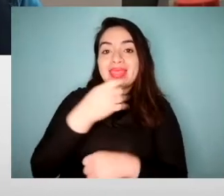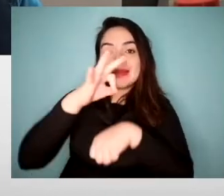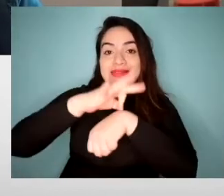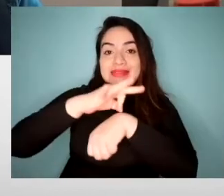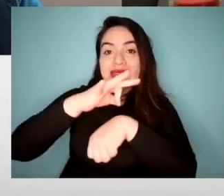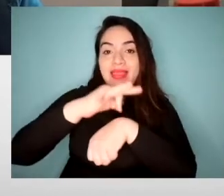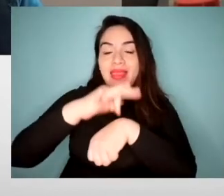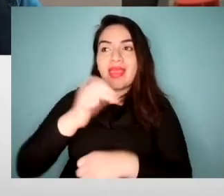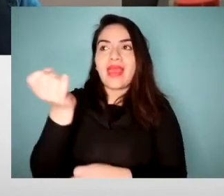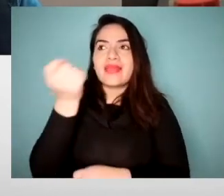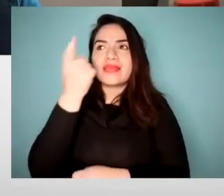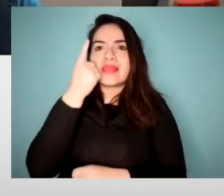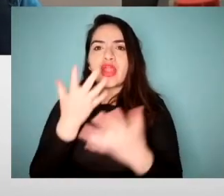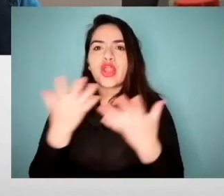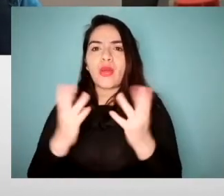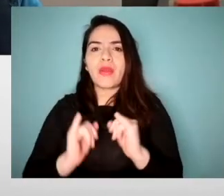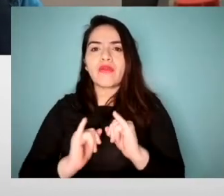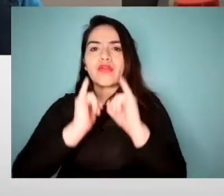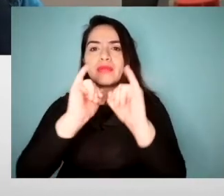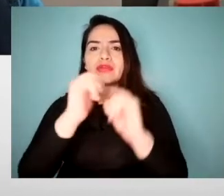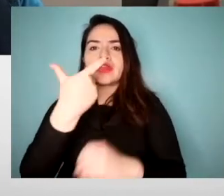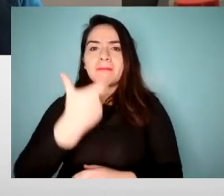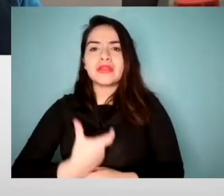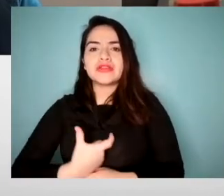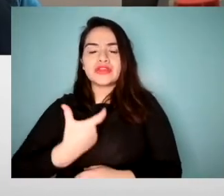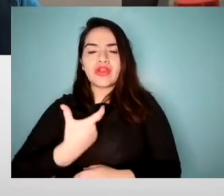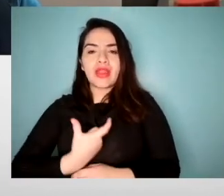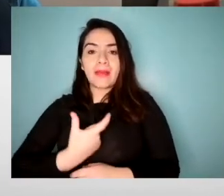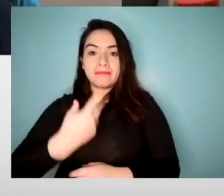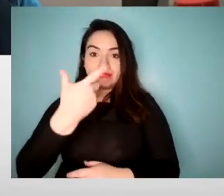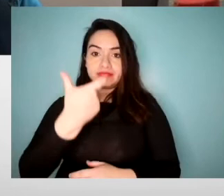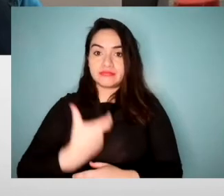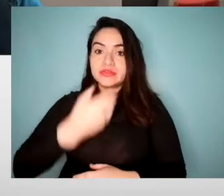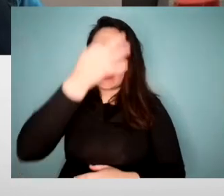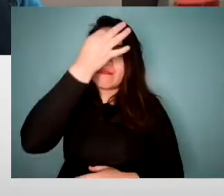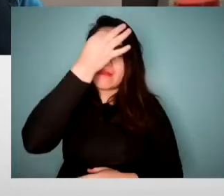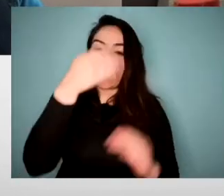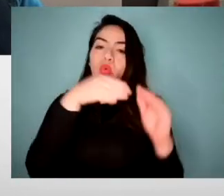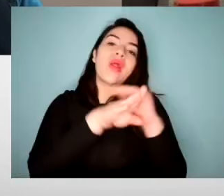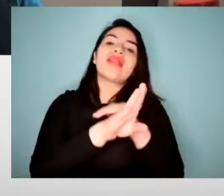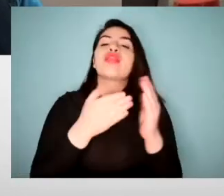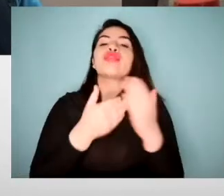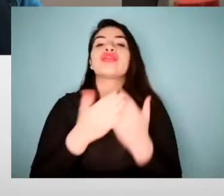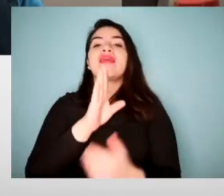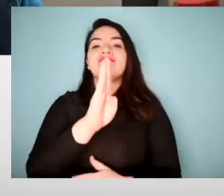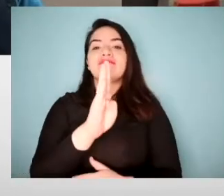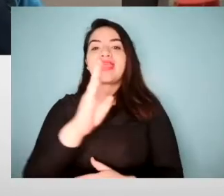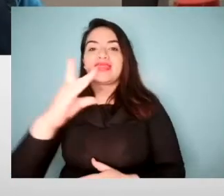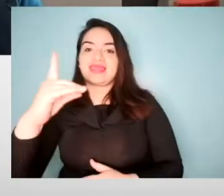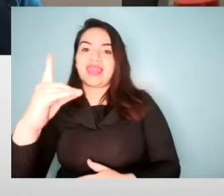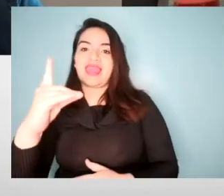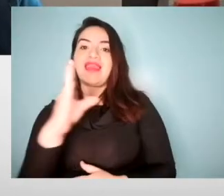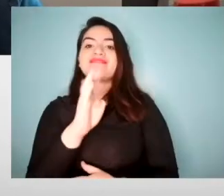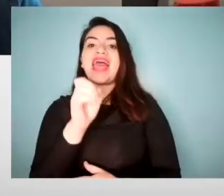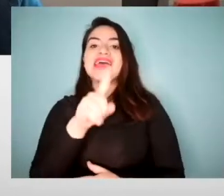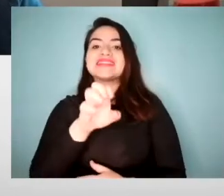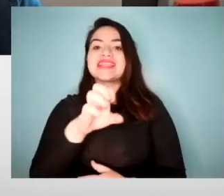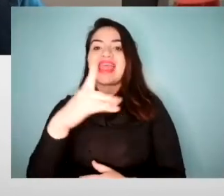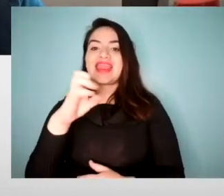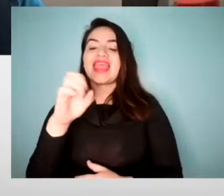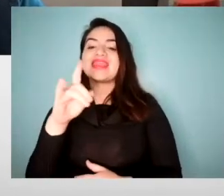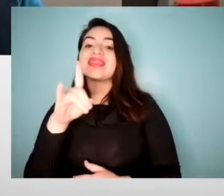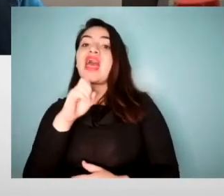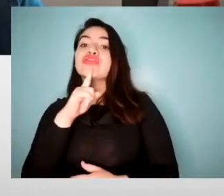procesan datos de pacientes y poder almacenarlos en bases de datos ya más globales y de esta manera tener un registro de